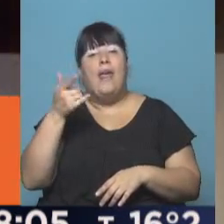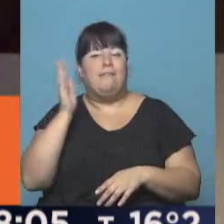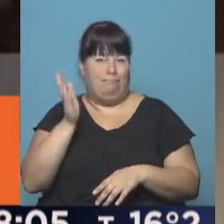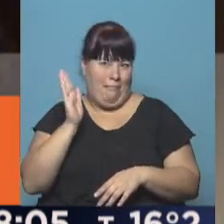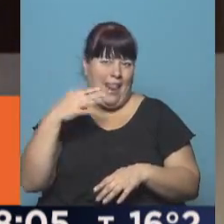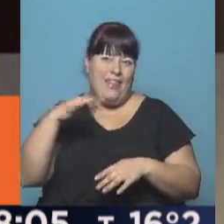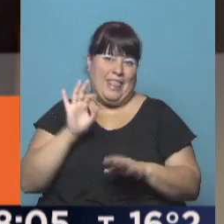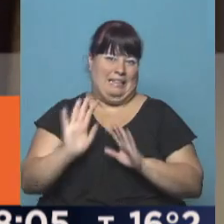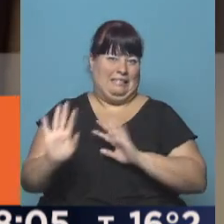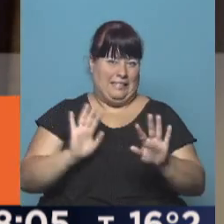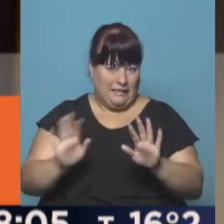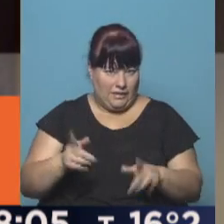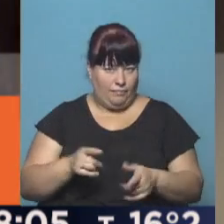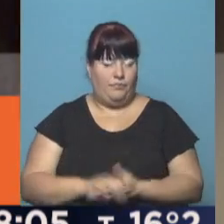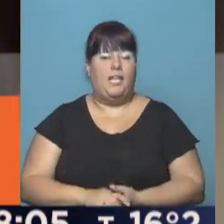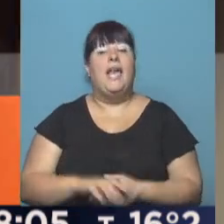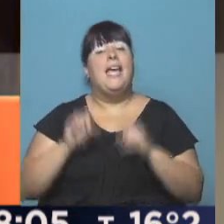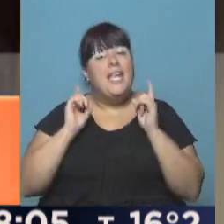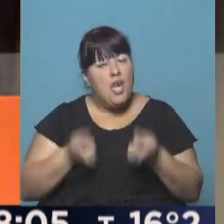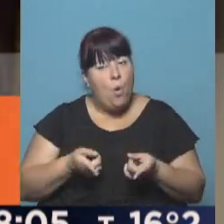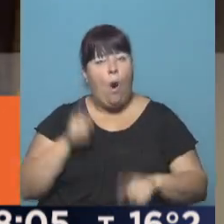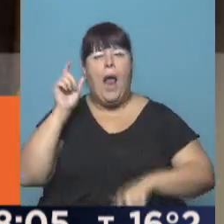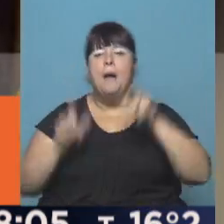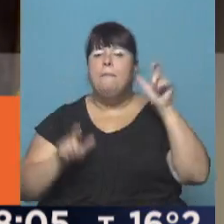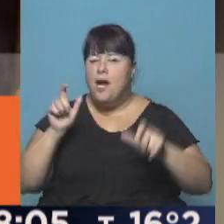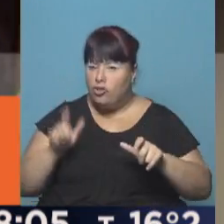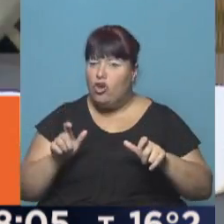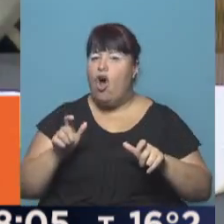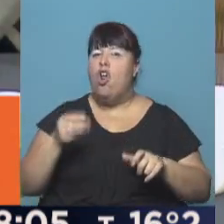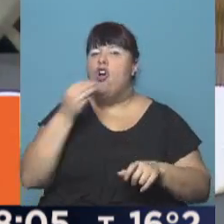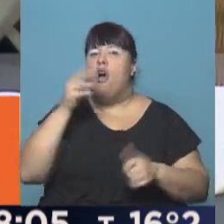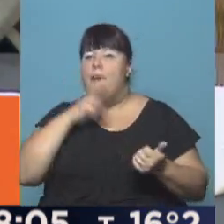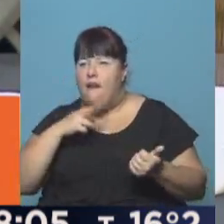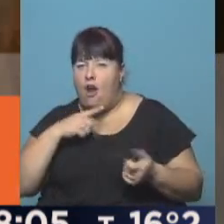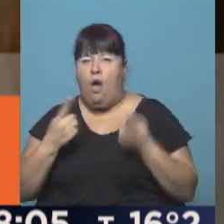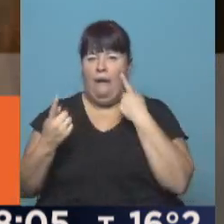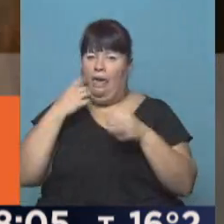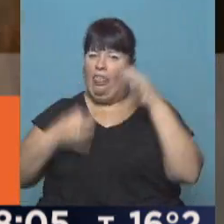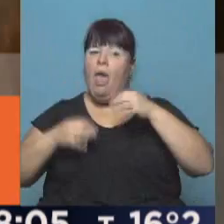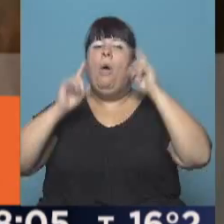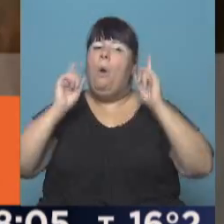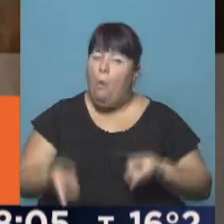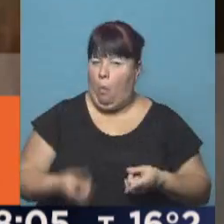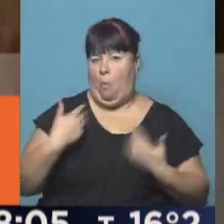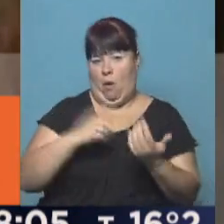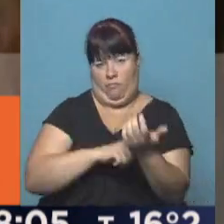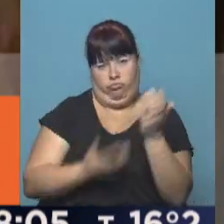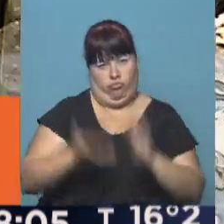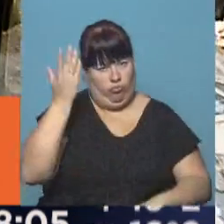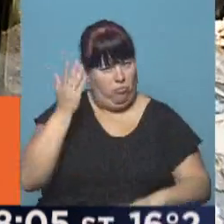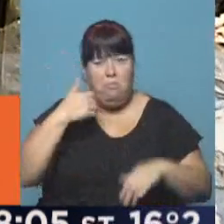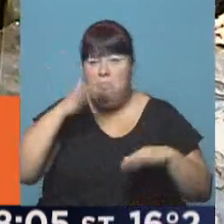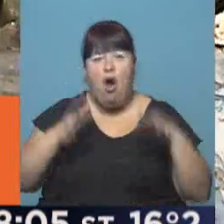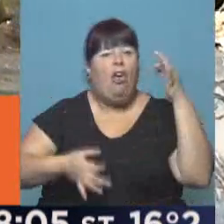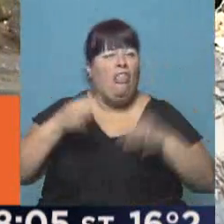que uno debería evitar. Aún así, hay personas que son vegetarianas, se cuidan y pueden tener el colesterol elevado. Por más que uno